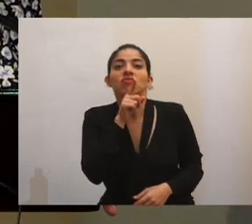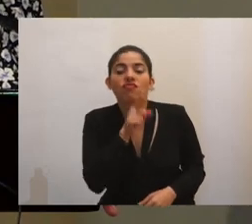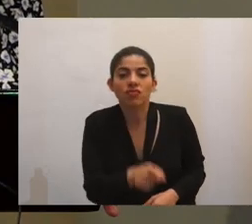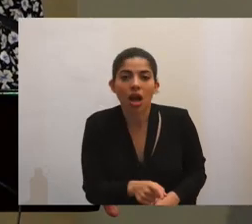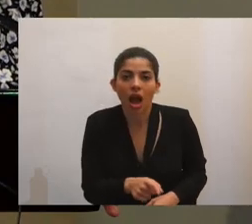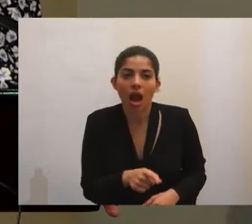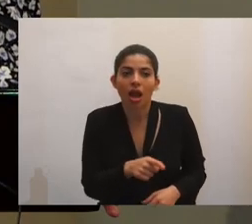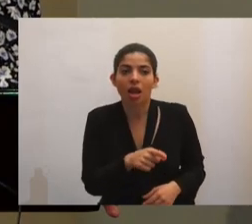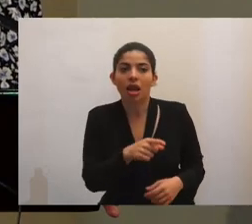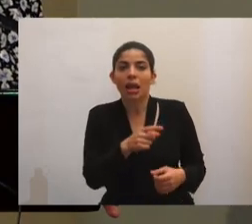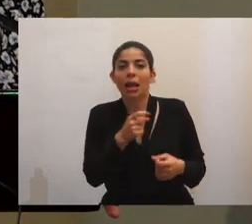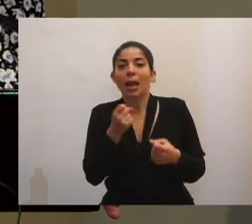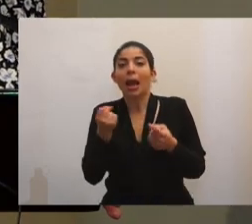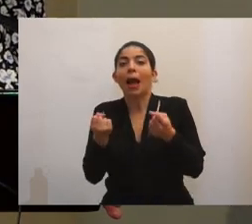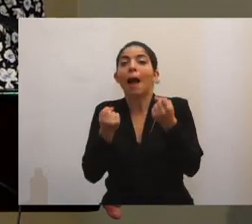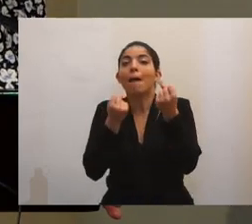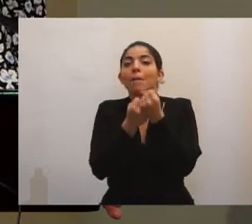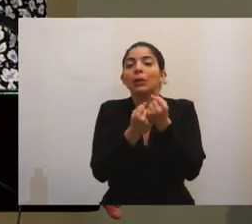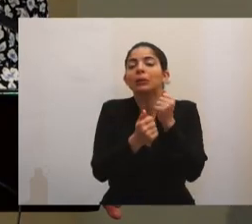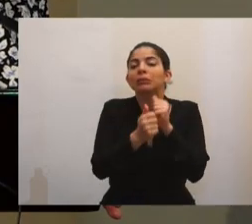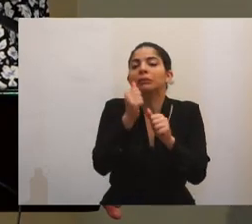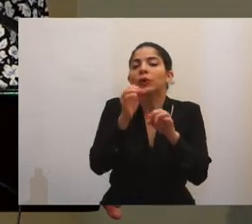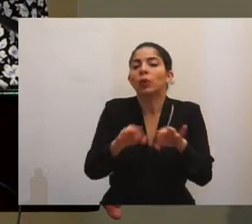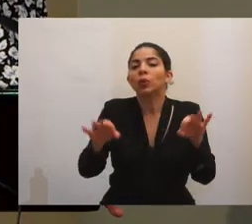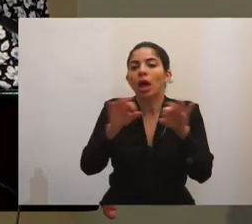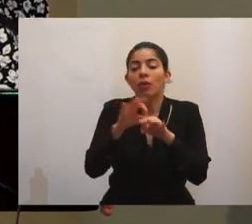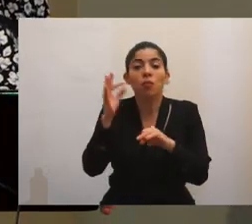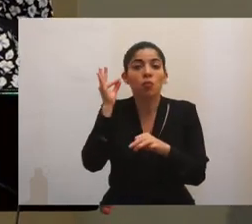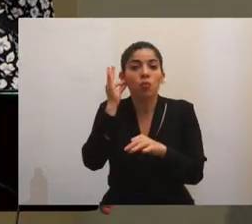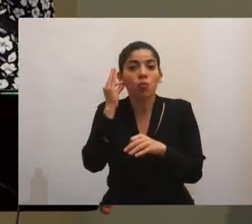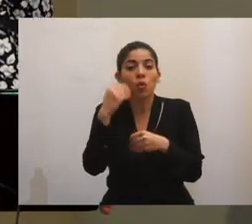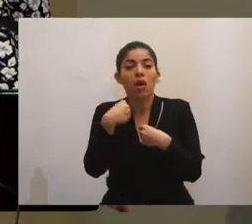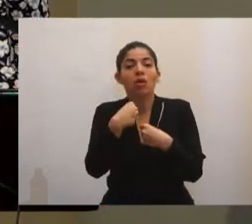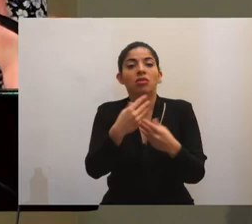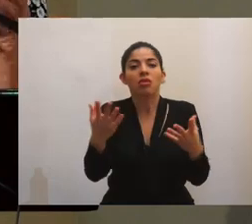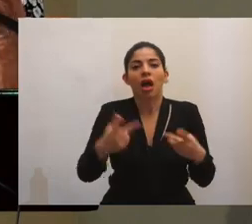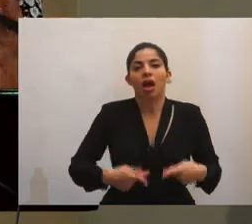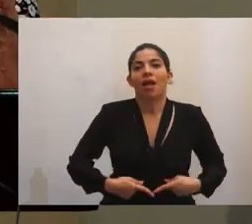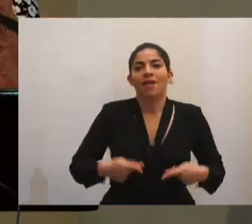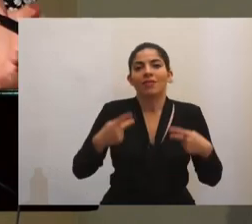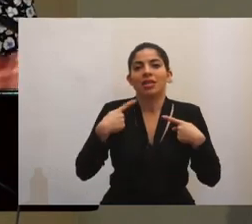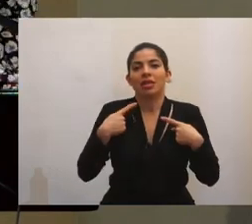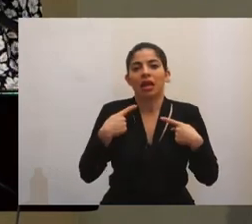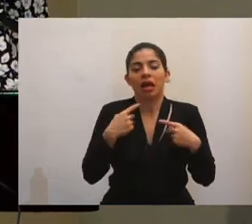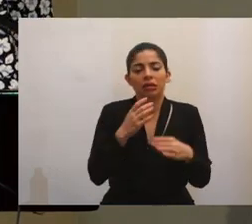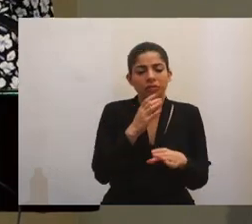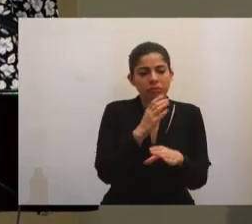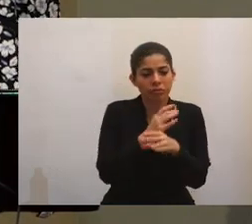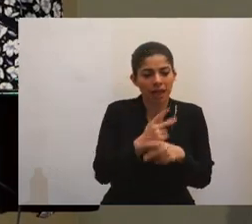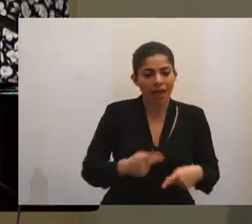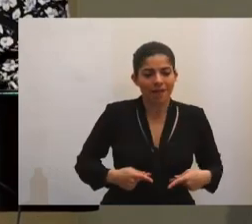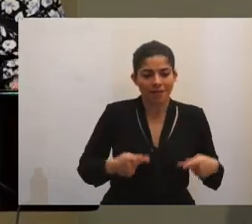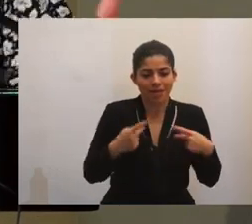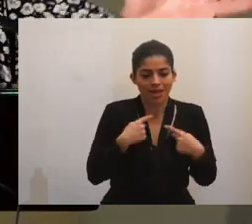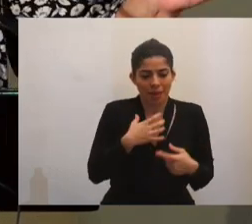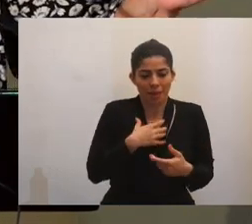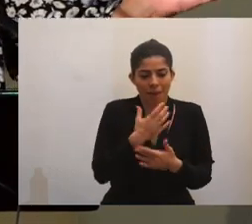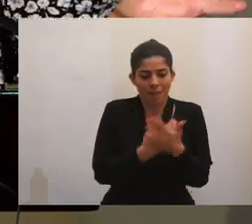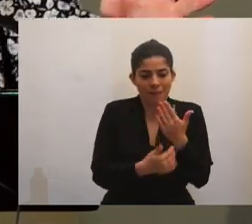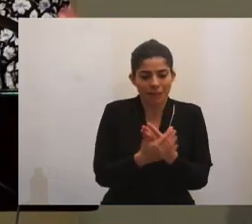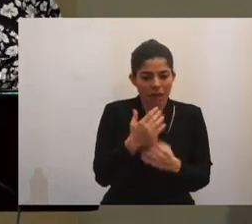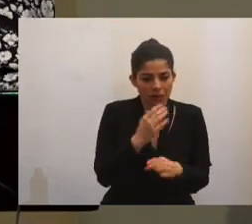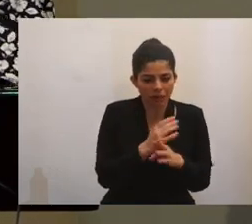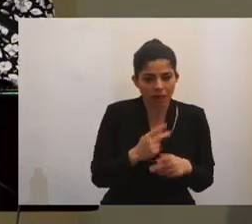el aporte esencial que las mujeres hacemos a la vida. La sostenemos con nuestras manos y